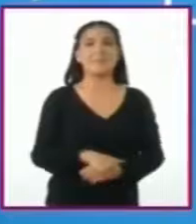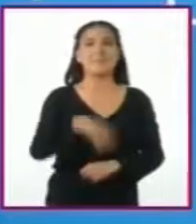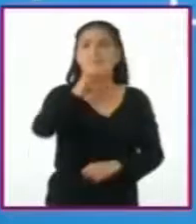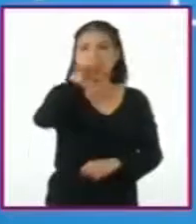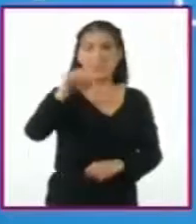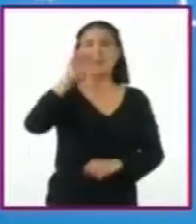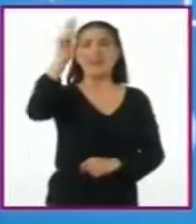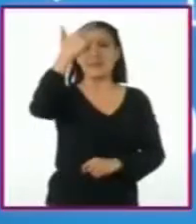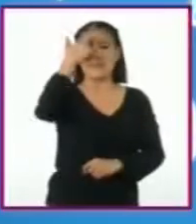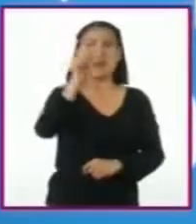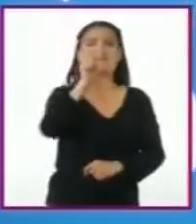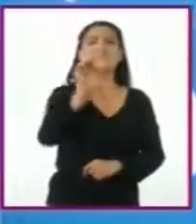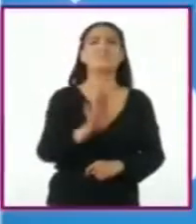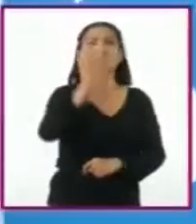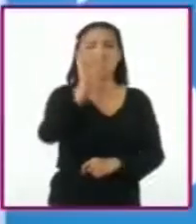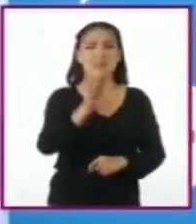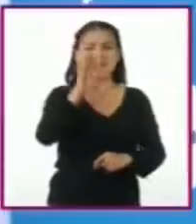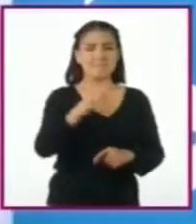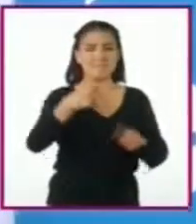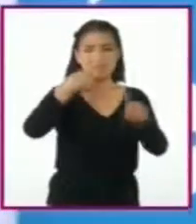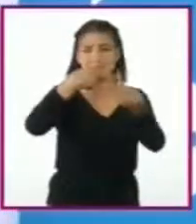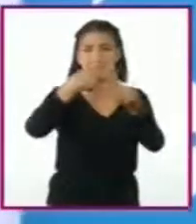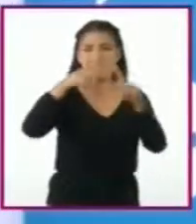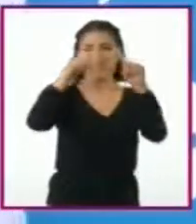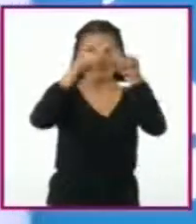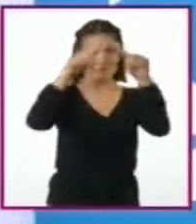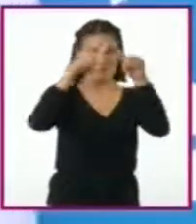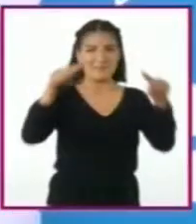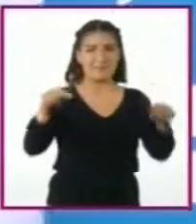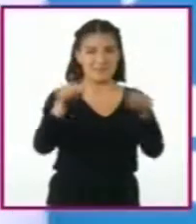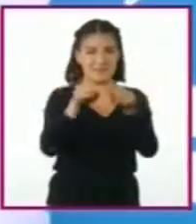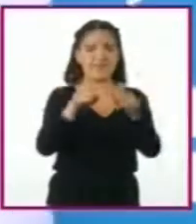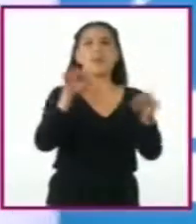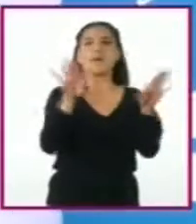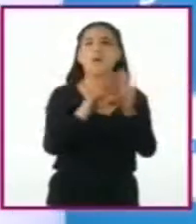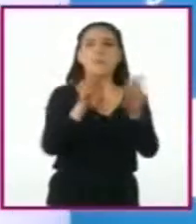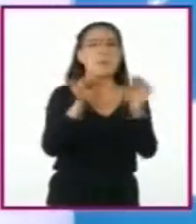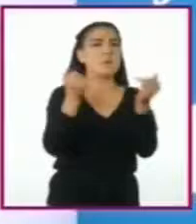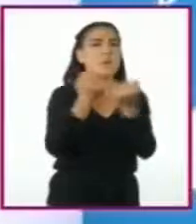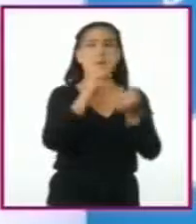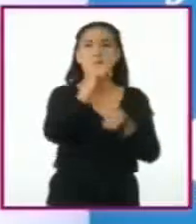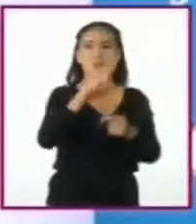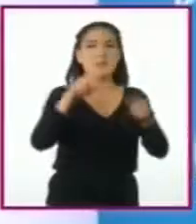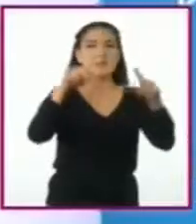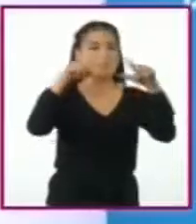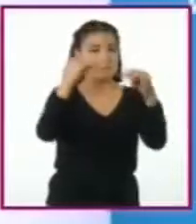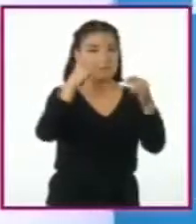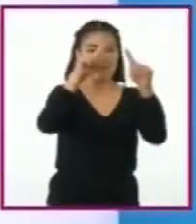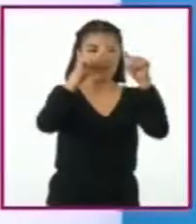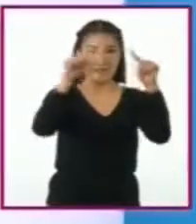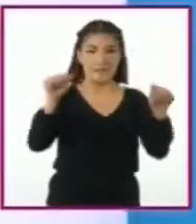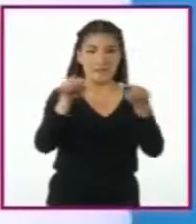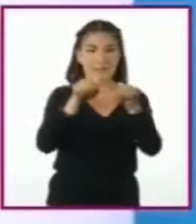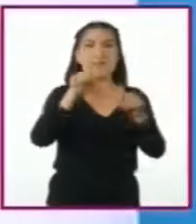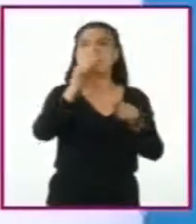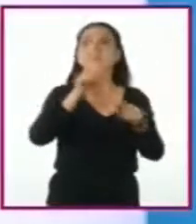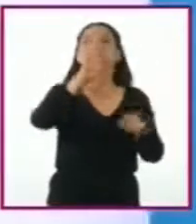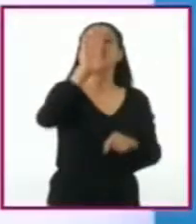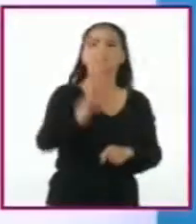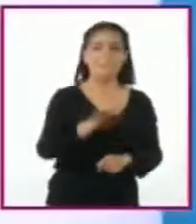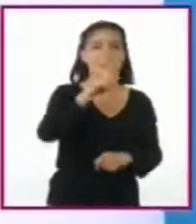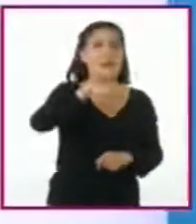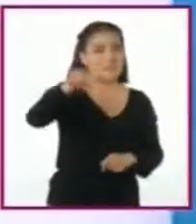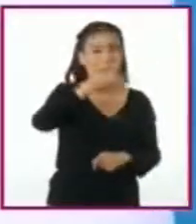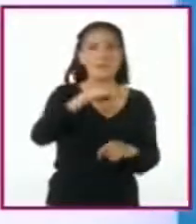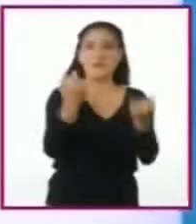Recordemos que en la semejanza de triángulos, si se tienen los 3 ángulos iguales en 2 triángulos, ambos son semejantes,